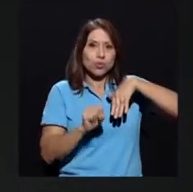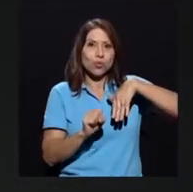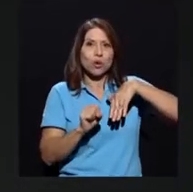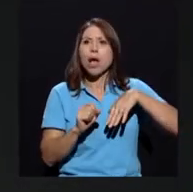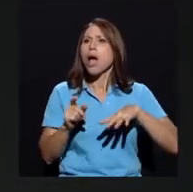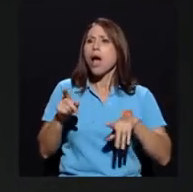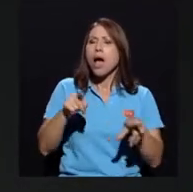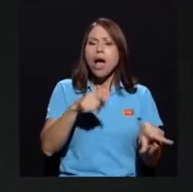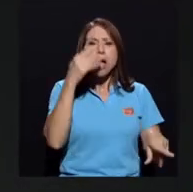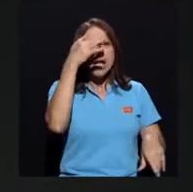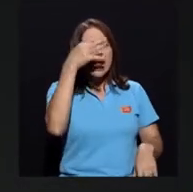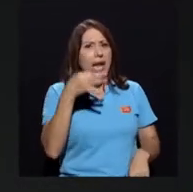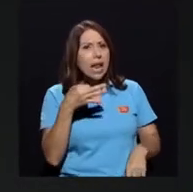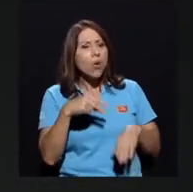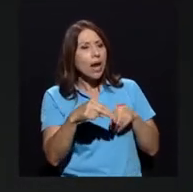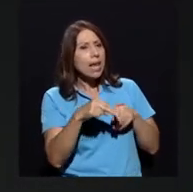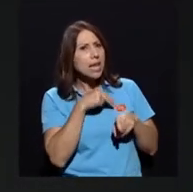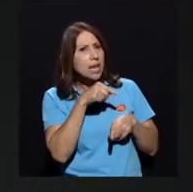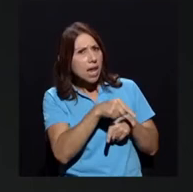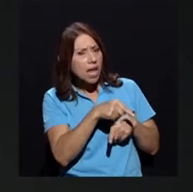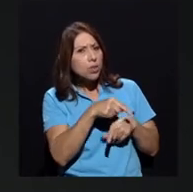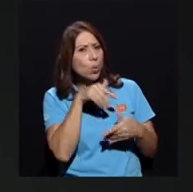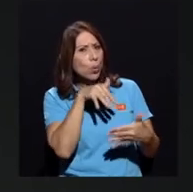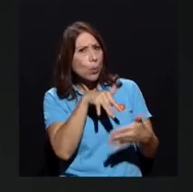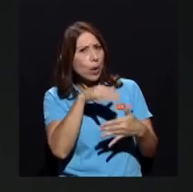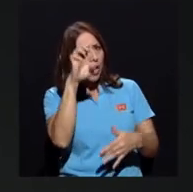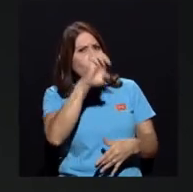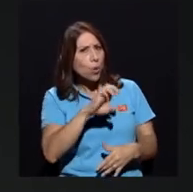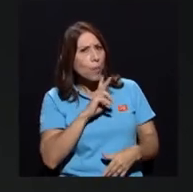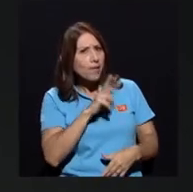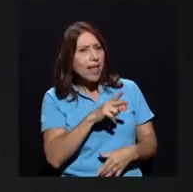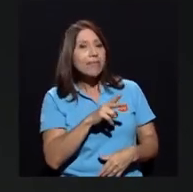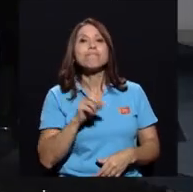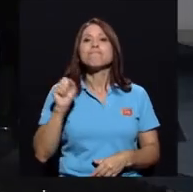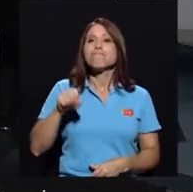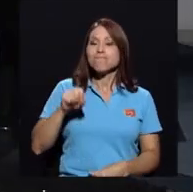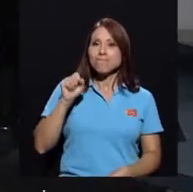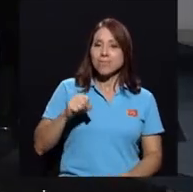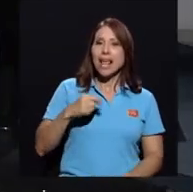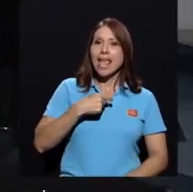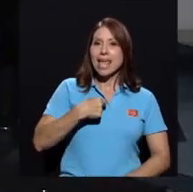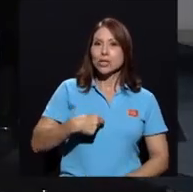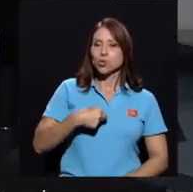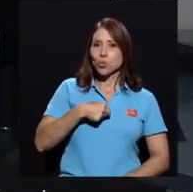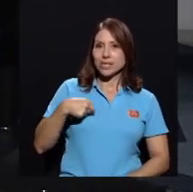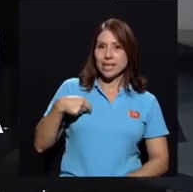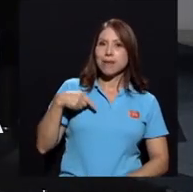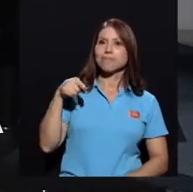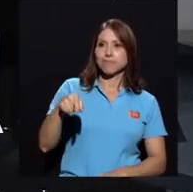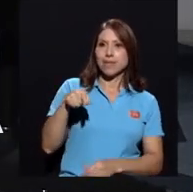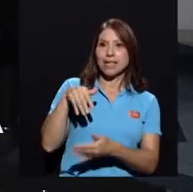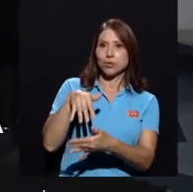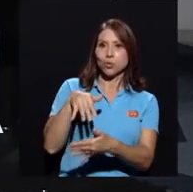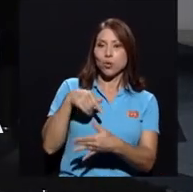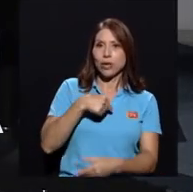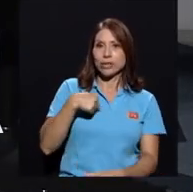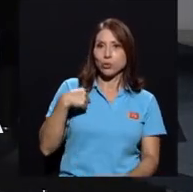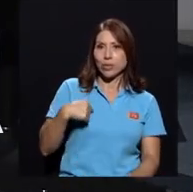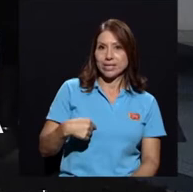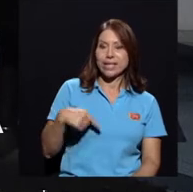nieto tuvo educación en Europa, ¿verdad? En Suiza. Okay. Sí, se educó en Suiza, tiene un estilo de